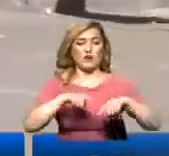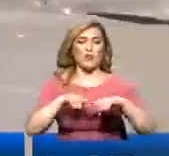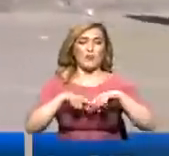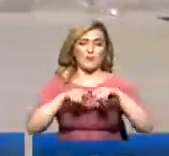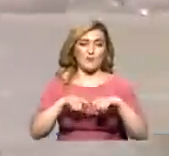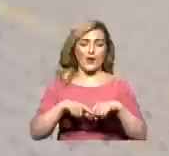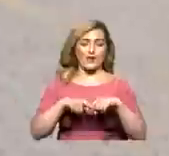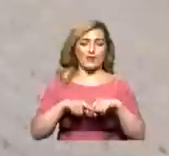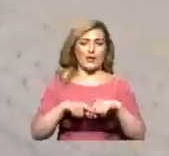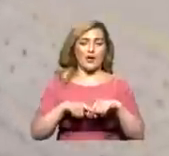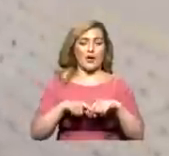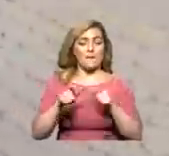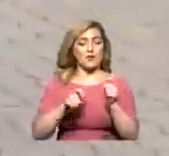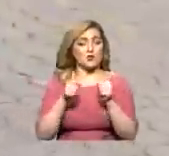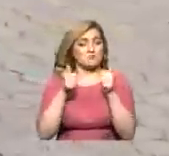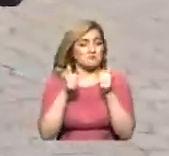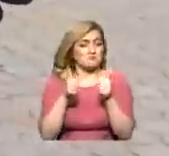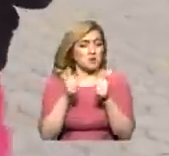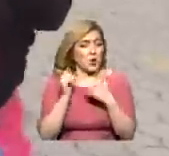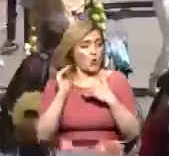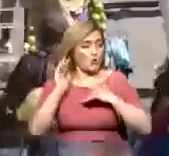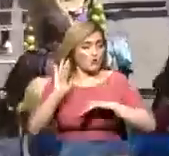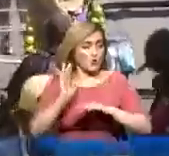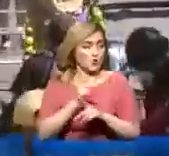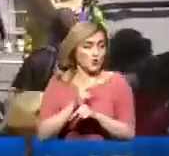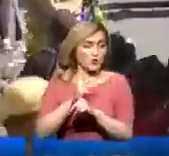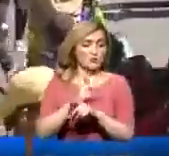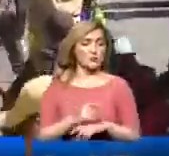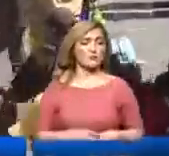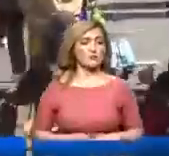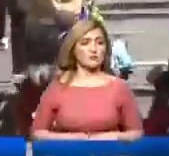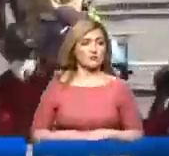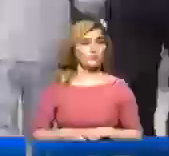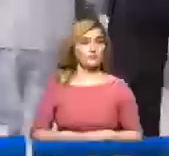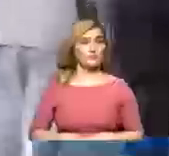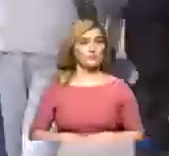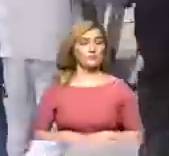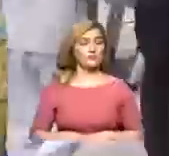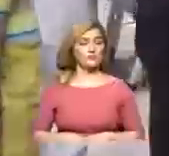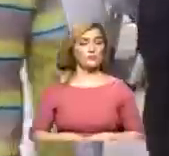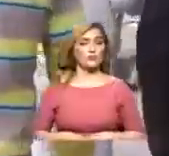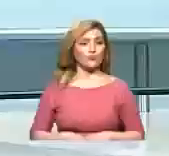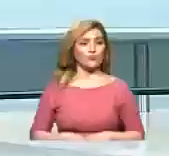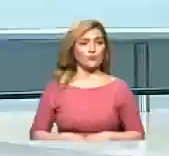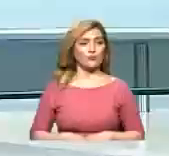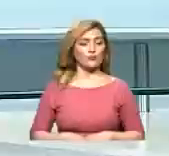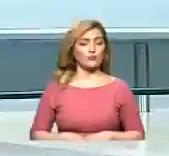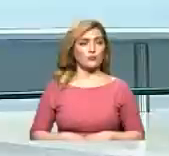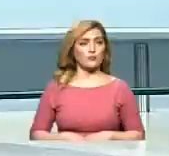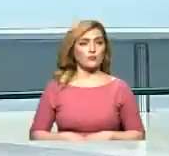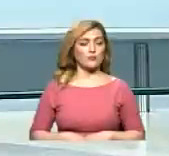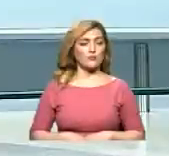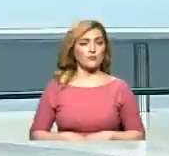comportamiento y compromiso de todos los ecuatorianos. En Quito, Daniela Valencia, 24 horas.